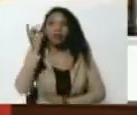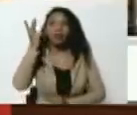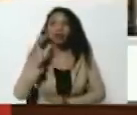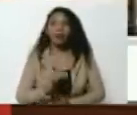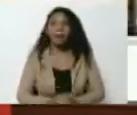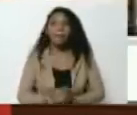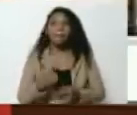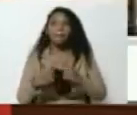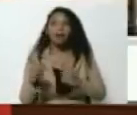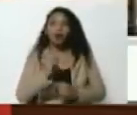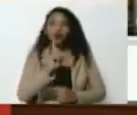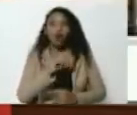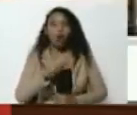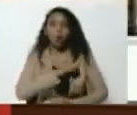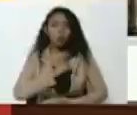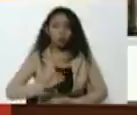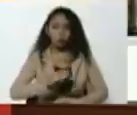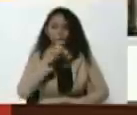Pero no es super bigote.